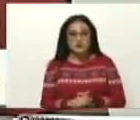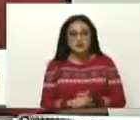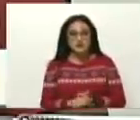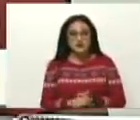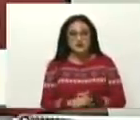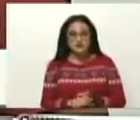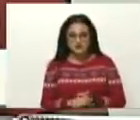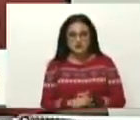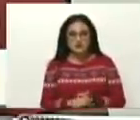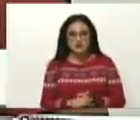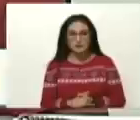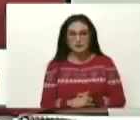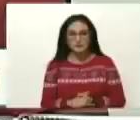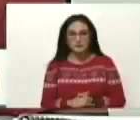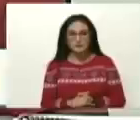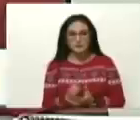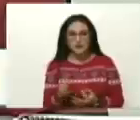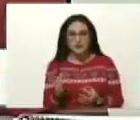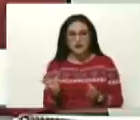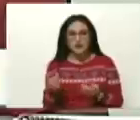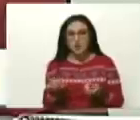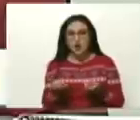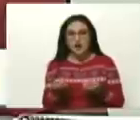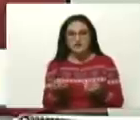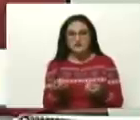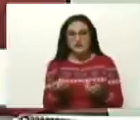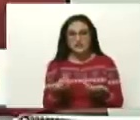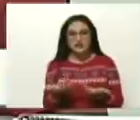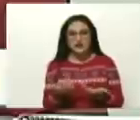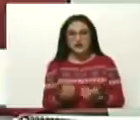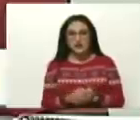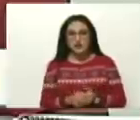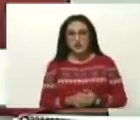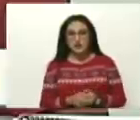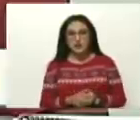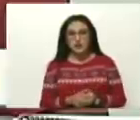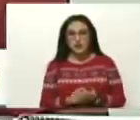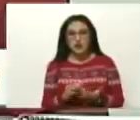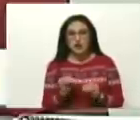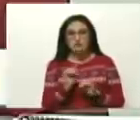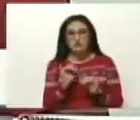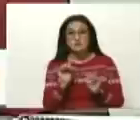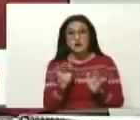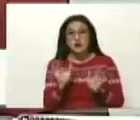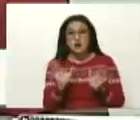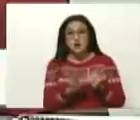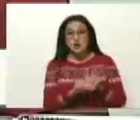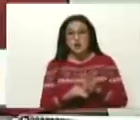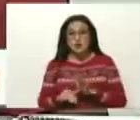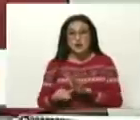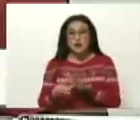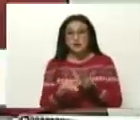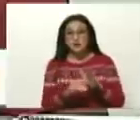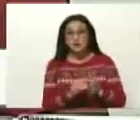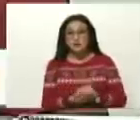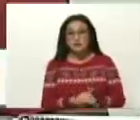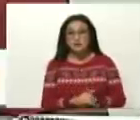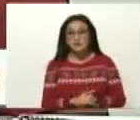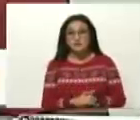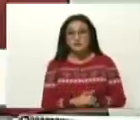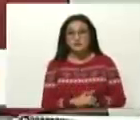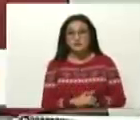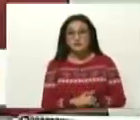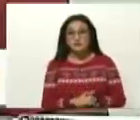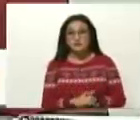filibusteros, que les encanta robarse el dinero de los demás, de los otros países, se lo iban a terminar robando, se lo iban a